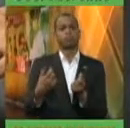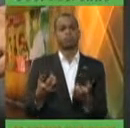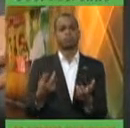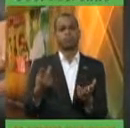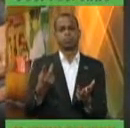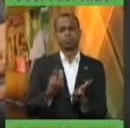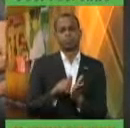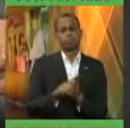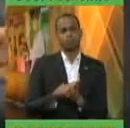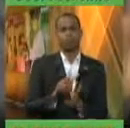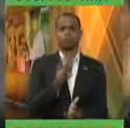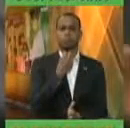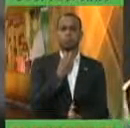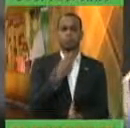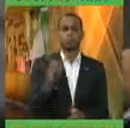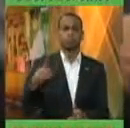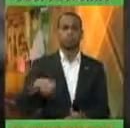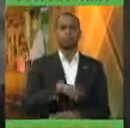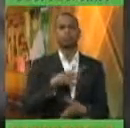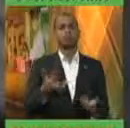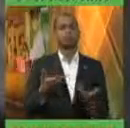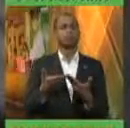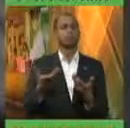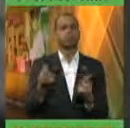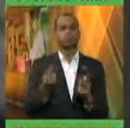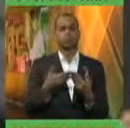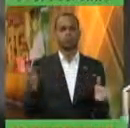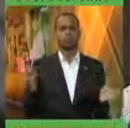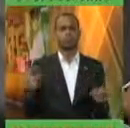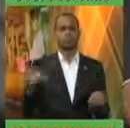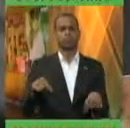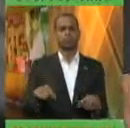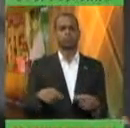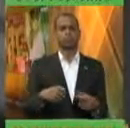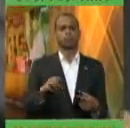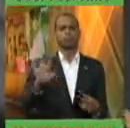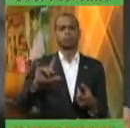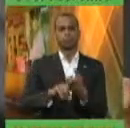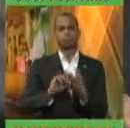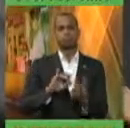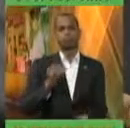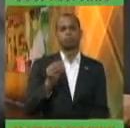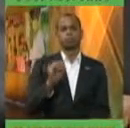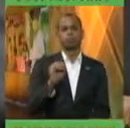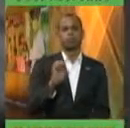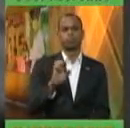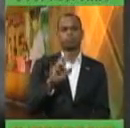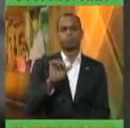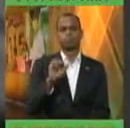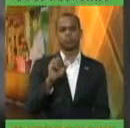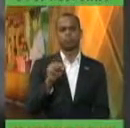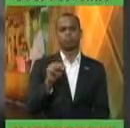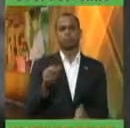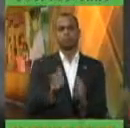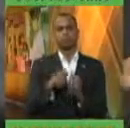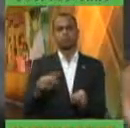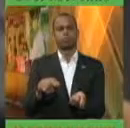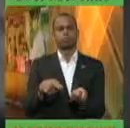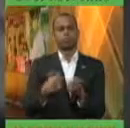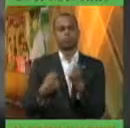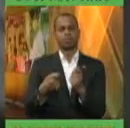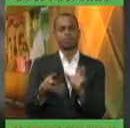con precario recursos y lo que queremos es que se abran ahora mismo mira a tu amigo cerramos ya quiere venir para este programa con el síndico